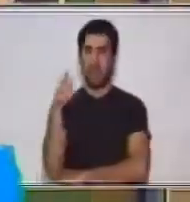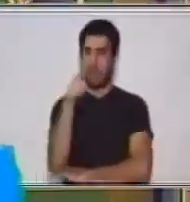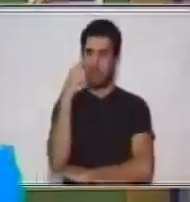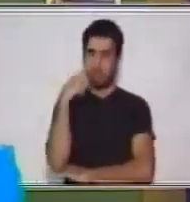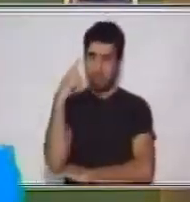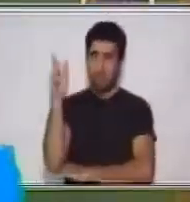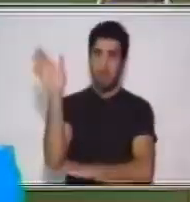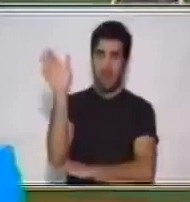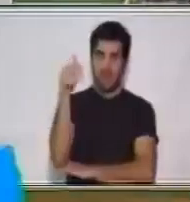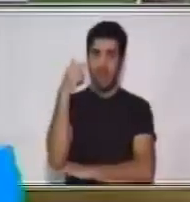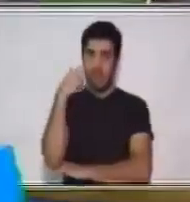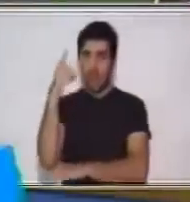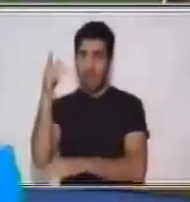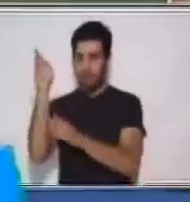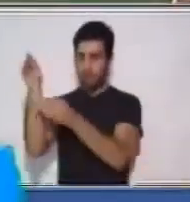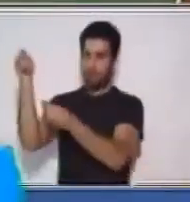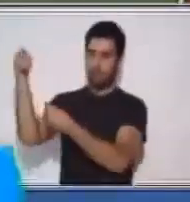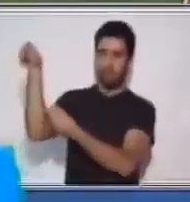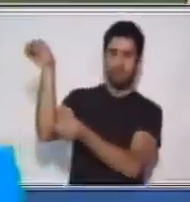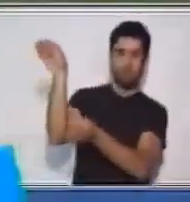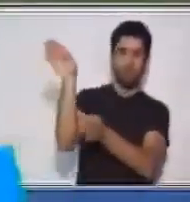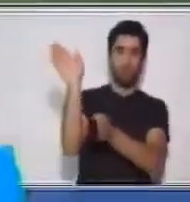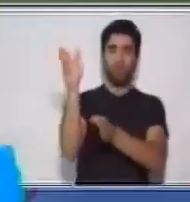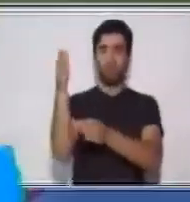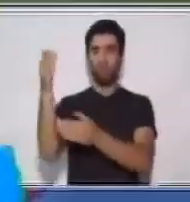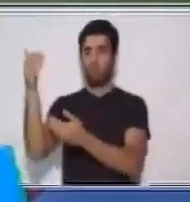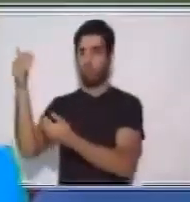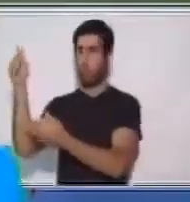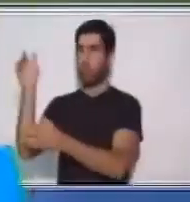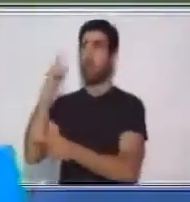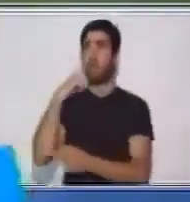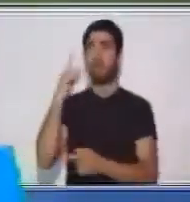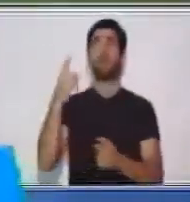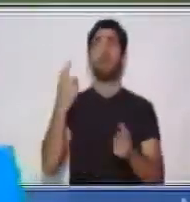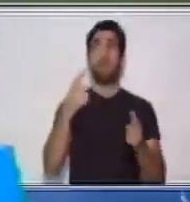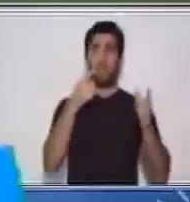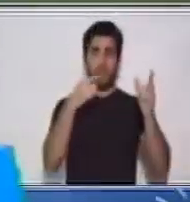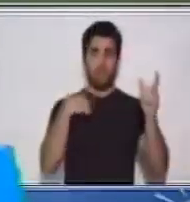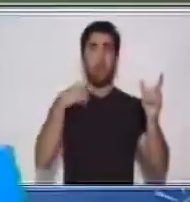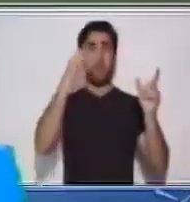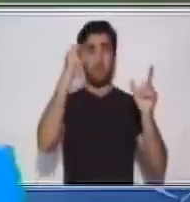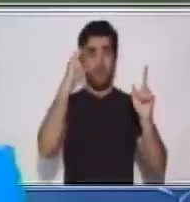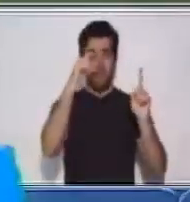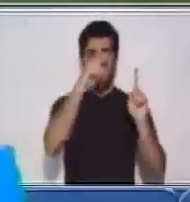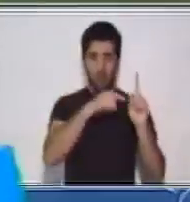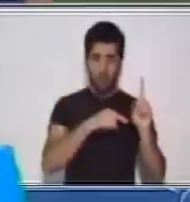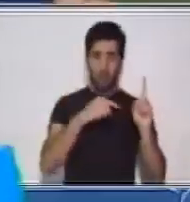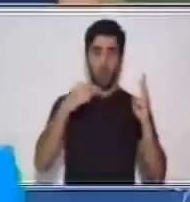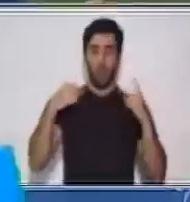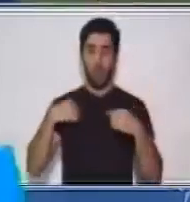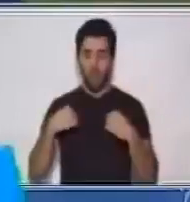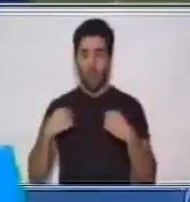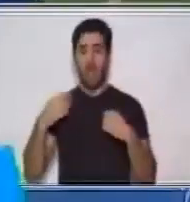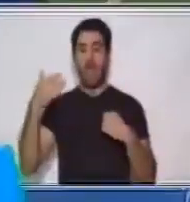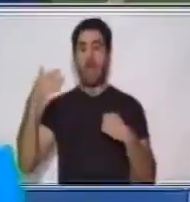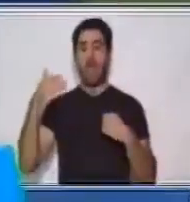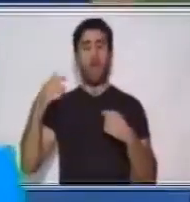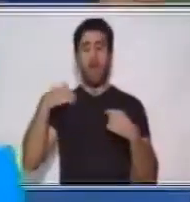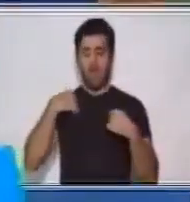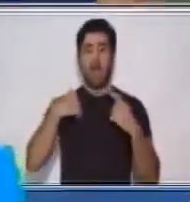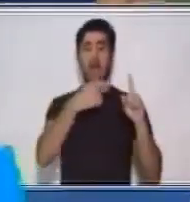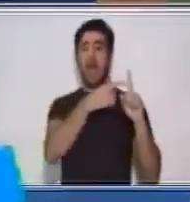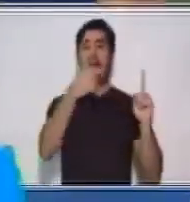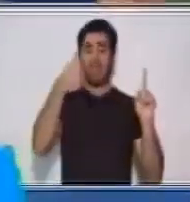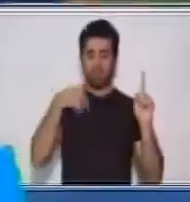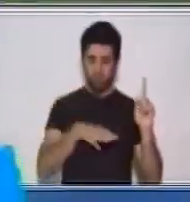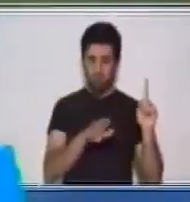¿verdad? Y nuestra bandera es blanco, es azul, blanco y azul. Por eso